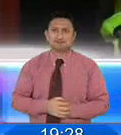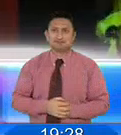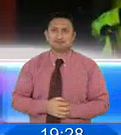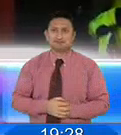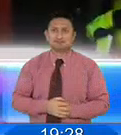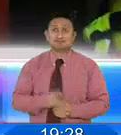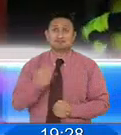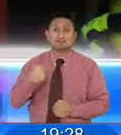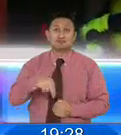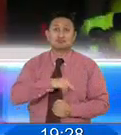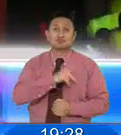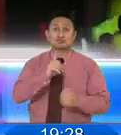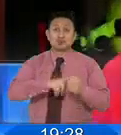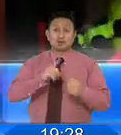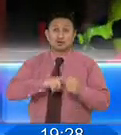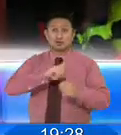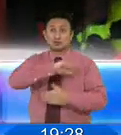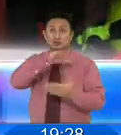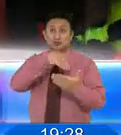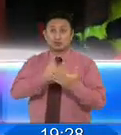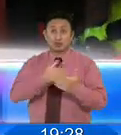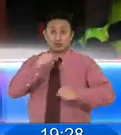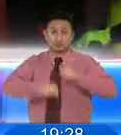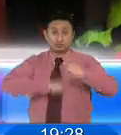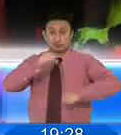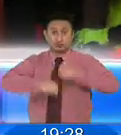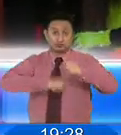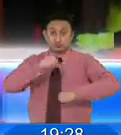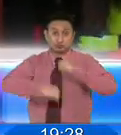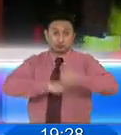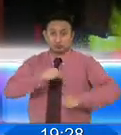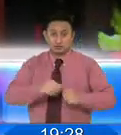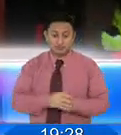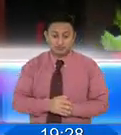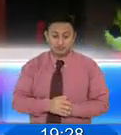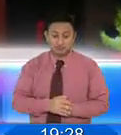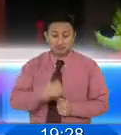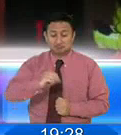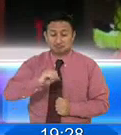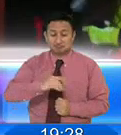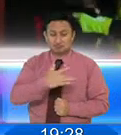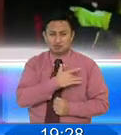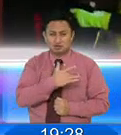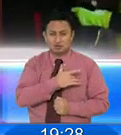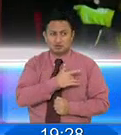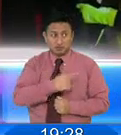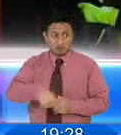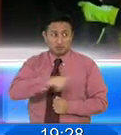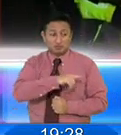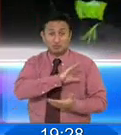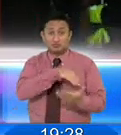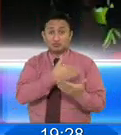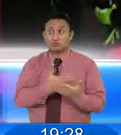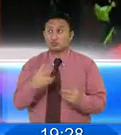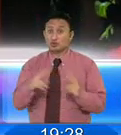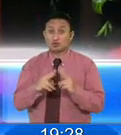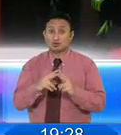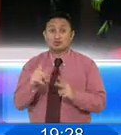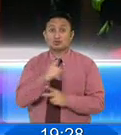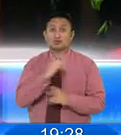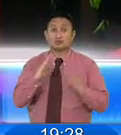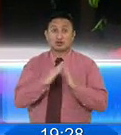venimos desde Quito cicleando y de alguna manera nos sentimos muy orgullosos de venir a conocer la casa